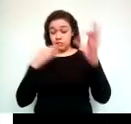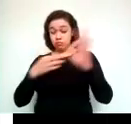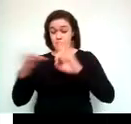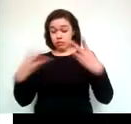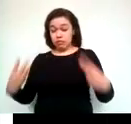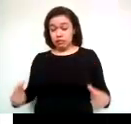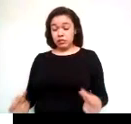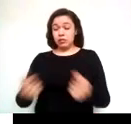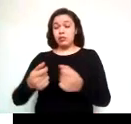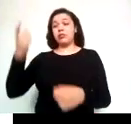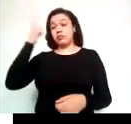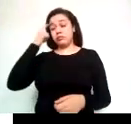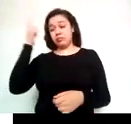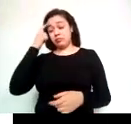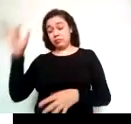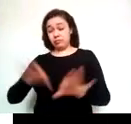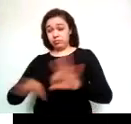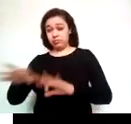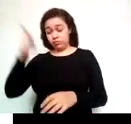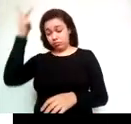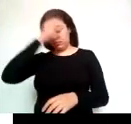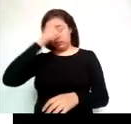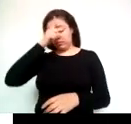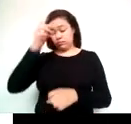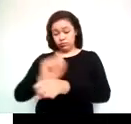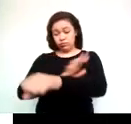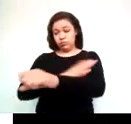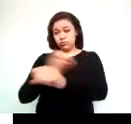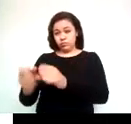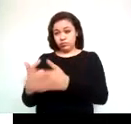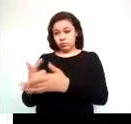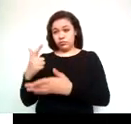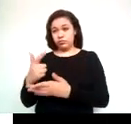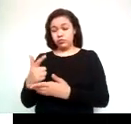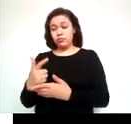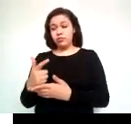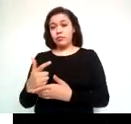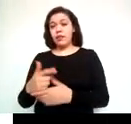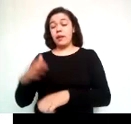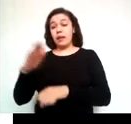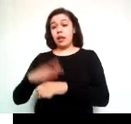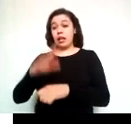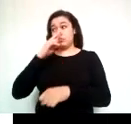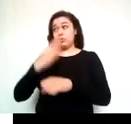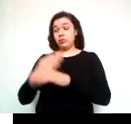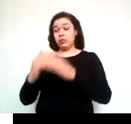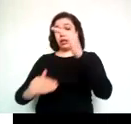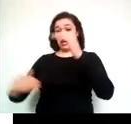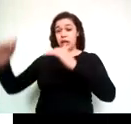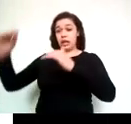carga mental, cargas psicológicas emocionales, cargas de alta responsabilidad,